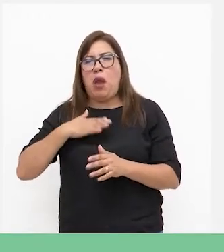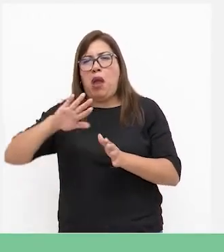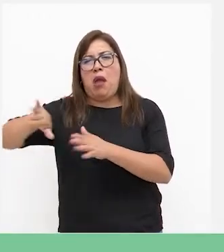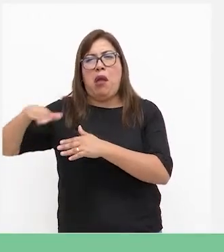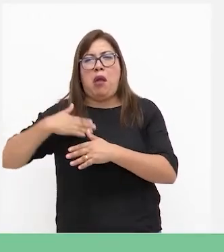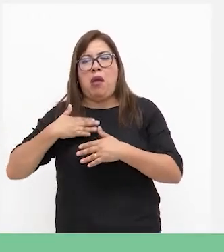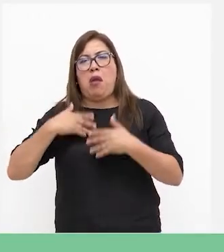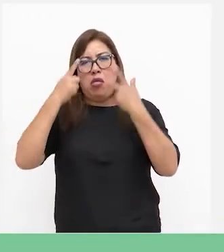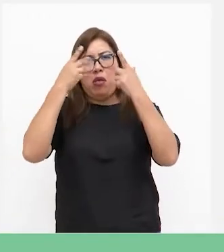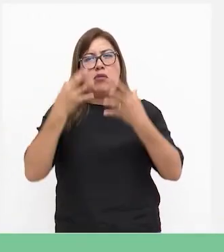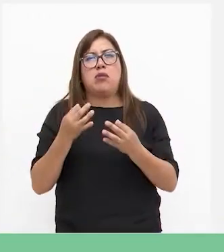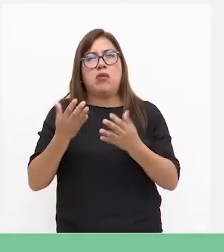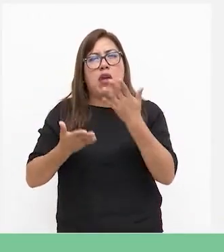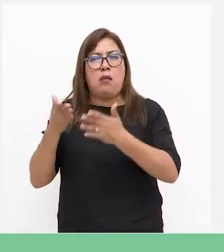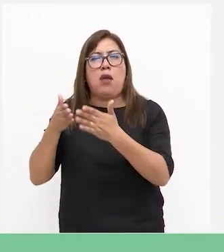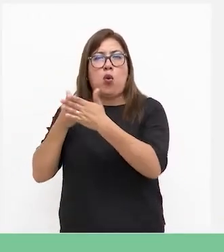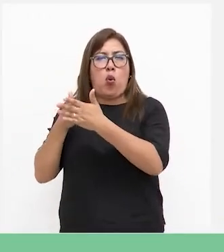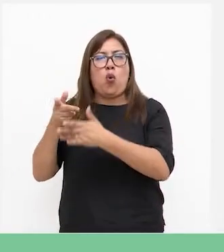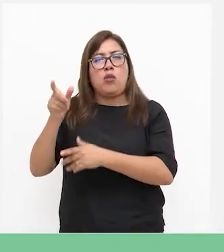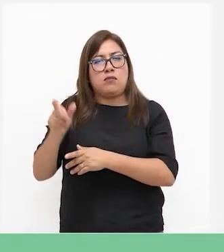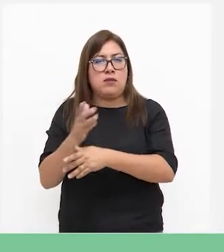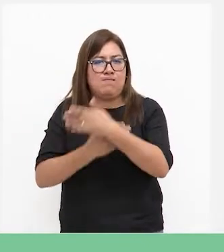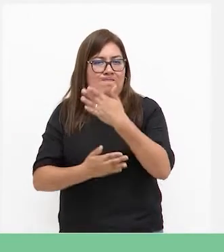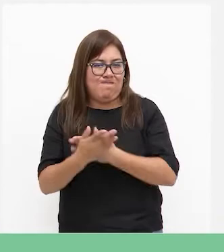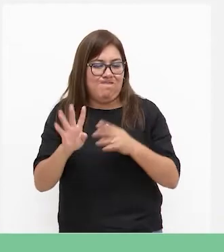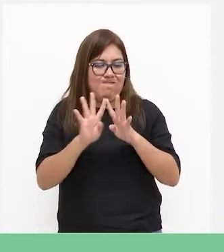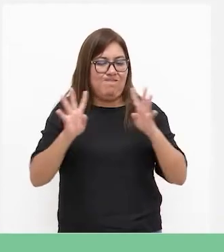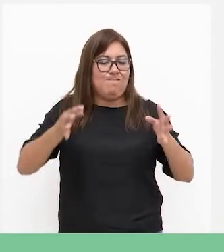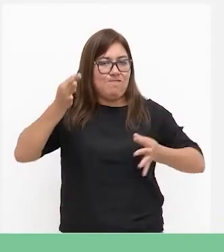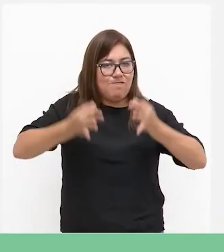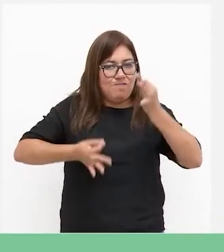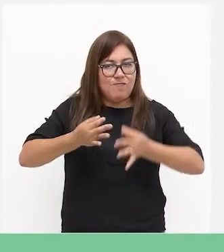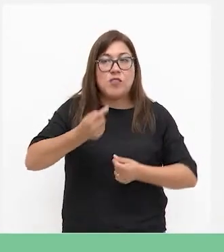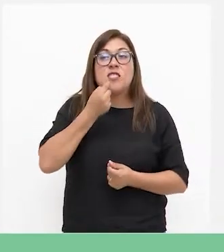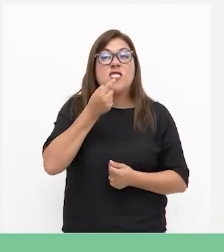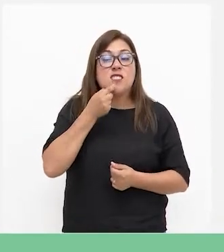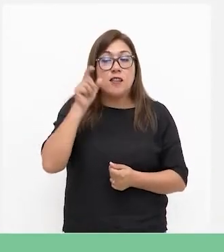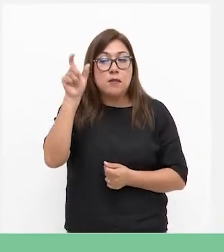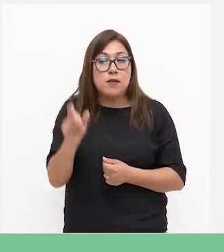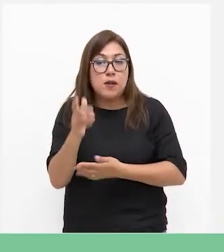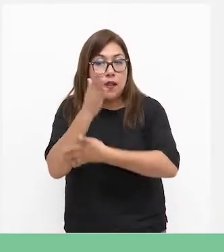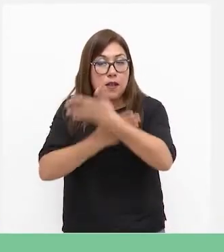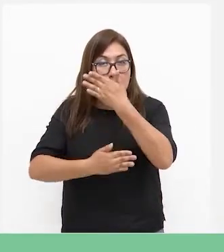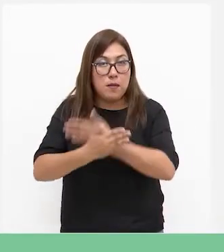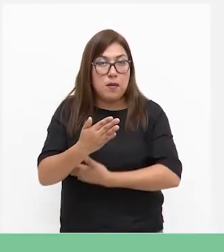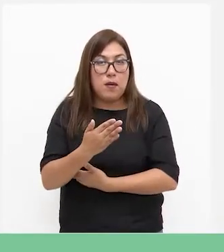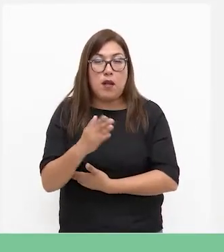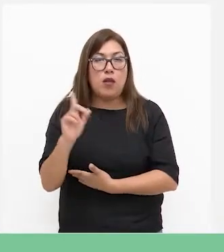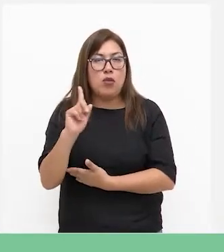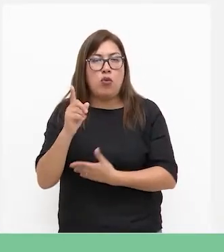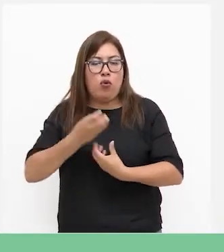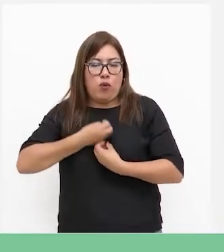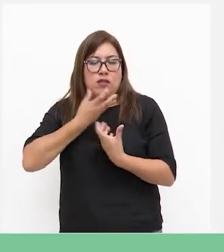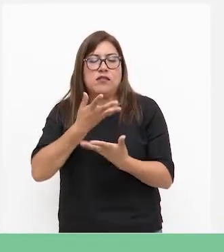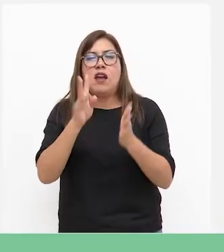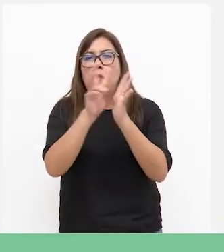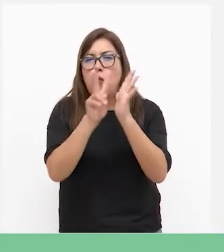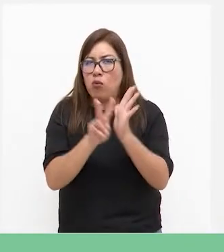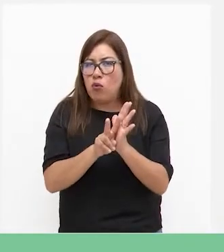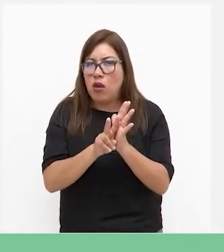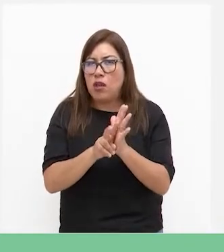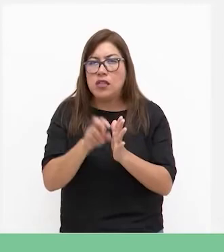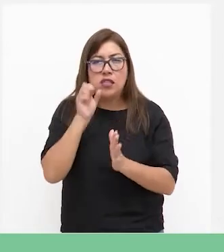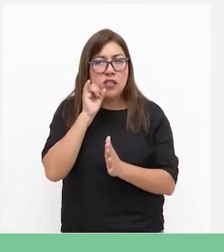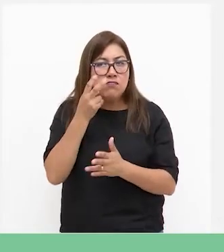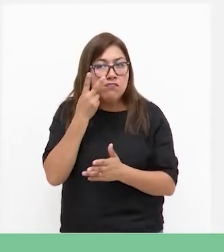que puedan ir en su contra. En la audiencia se confirmará que la persona con discapacidad no manifiesta voluntad